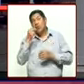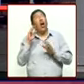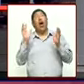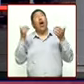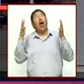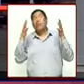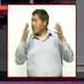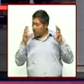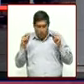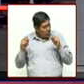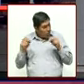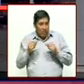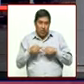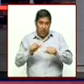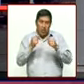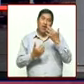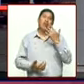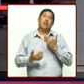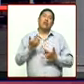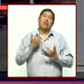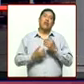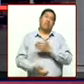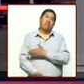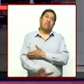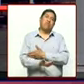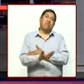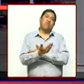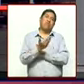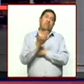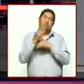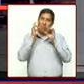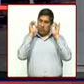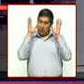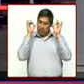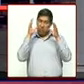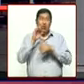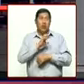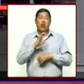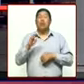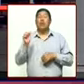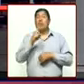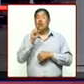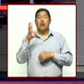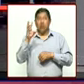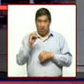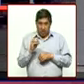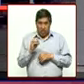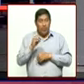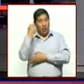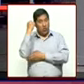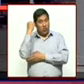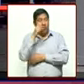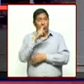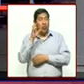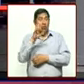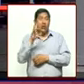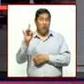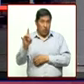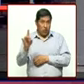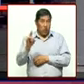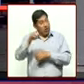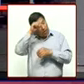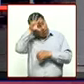confiemos, porque como siguen los incendios, amanecemos con un indicador terrible. Cochabamba 160, Sucre